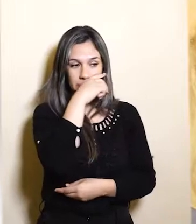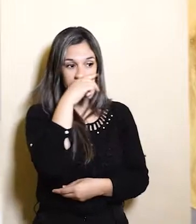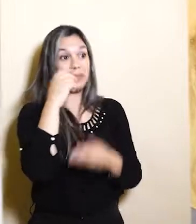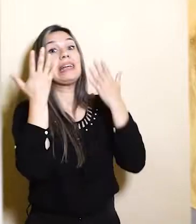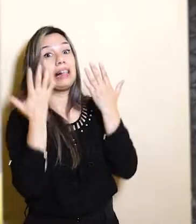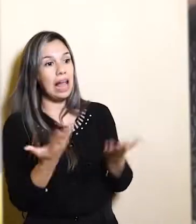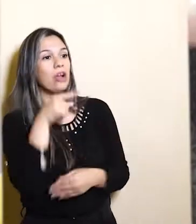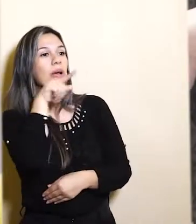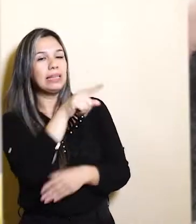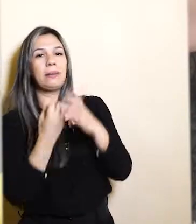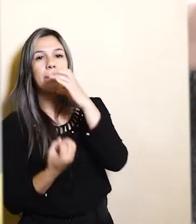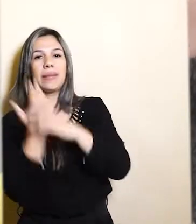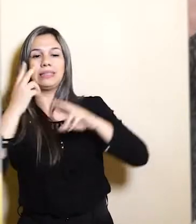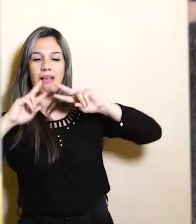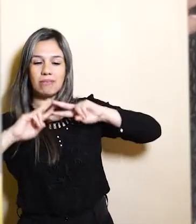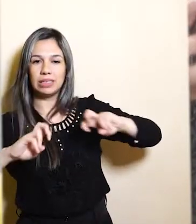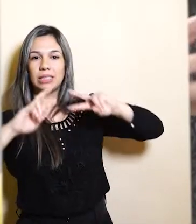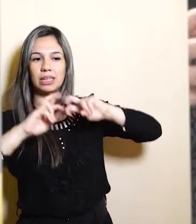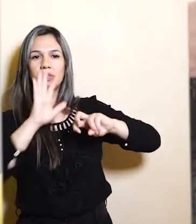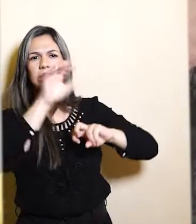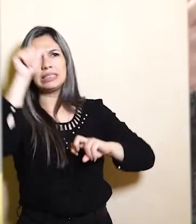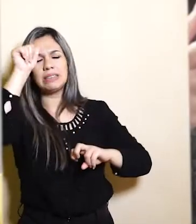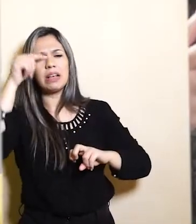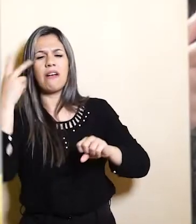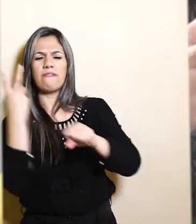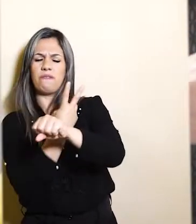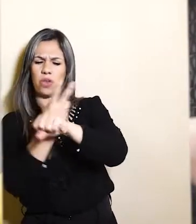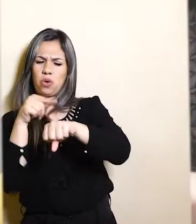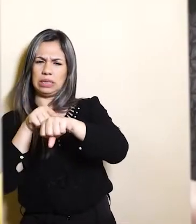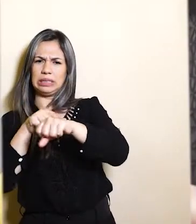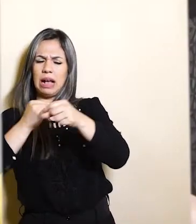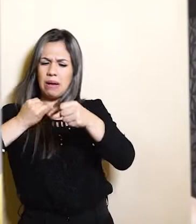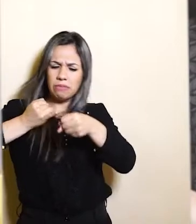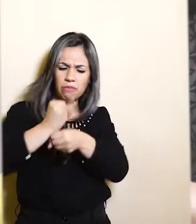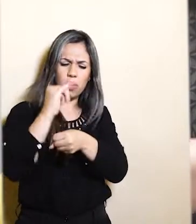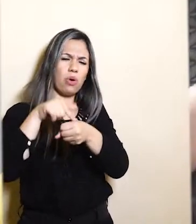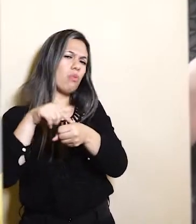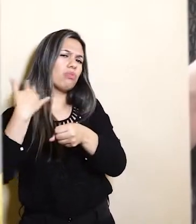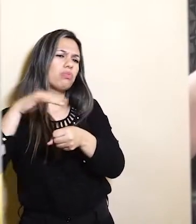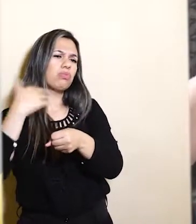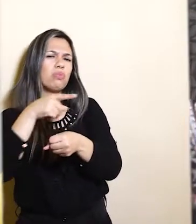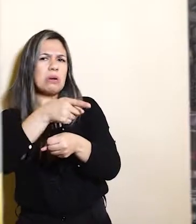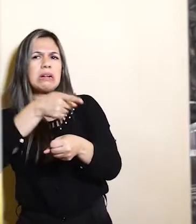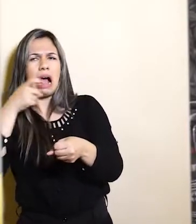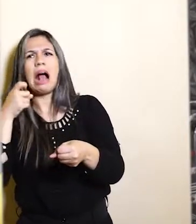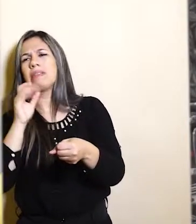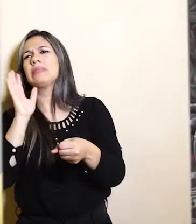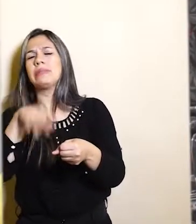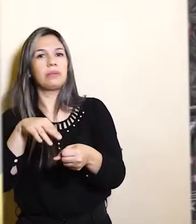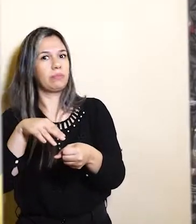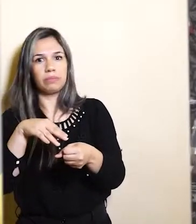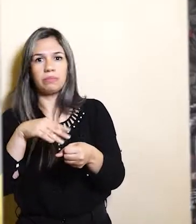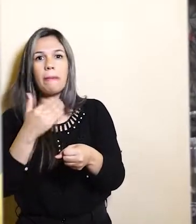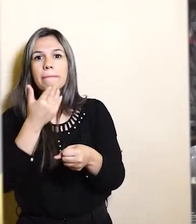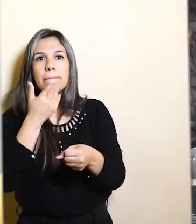hallazgos de esta investigación, porque uno entiende el abuso sexual, la violencia que viven, como si se cometiera, y generalmente